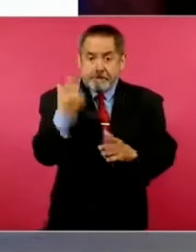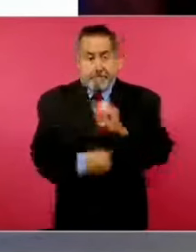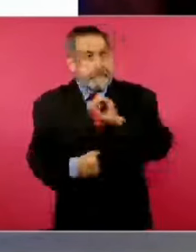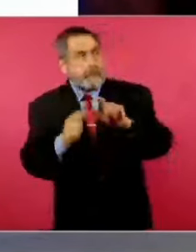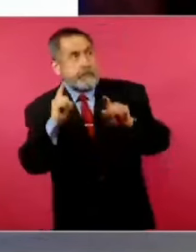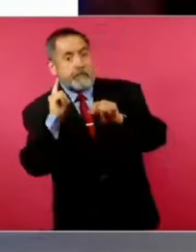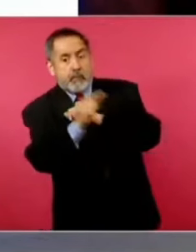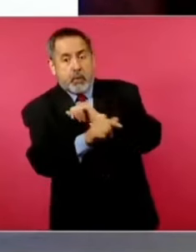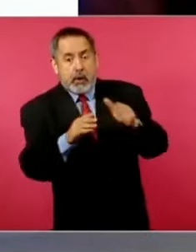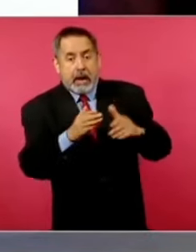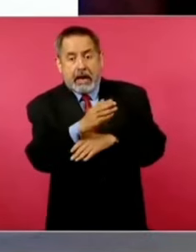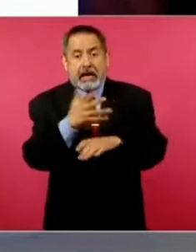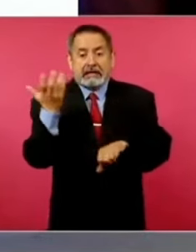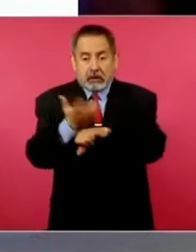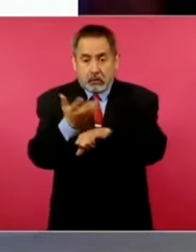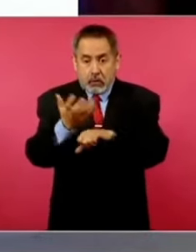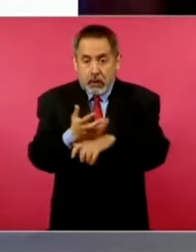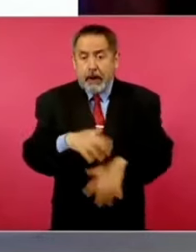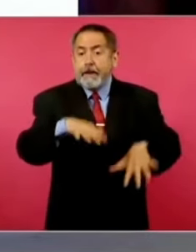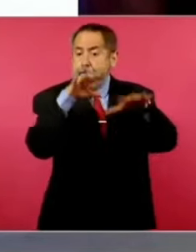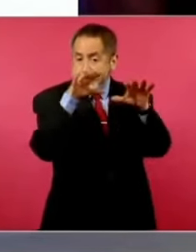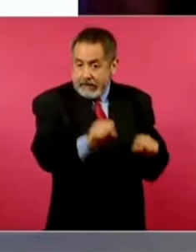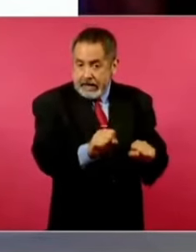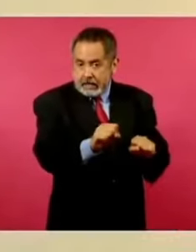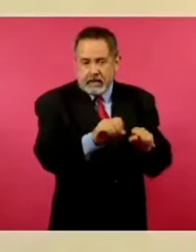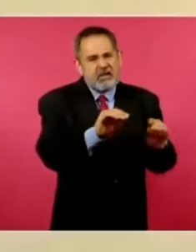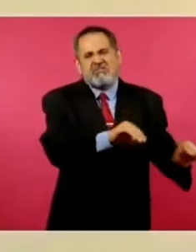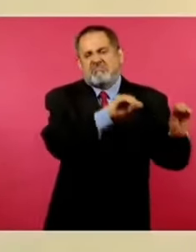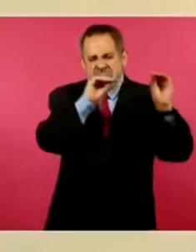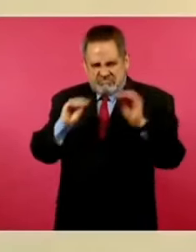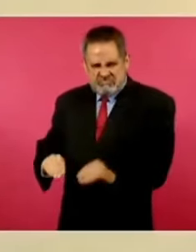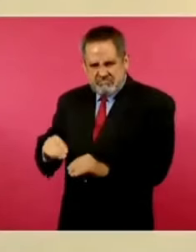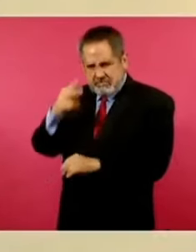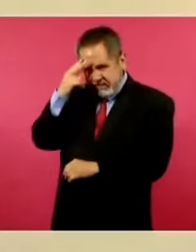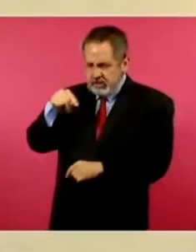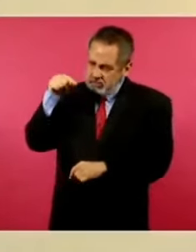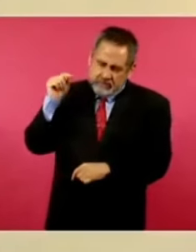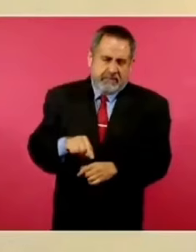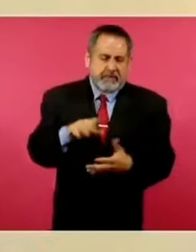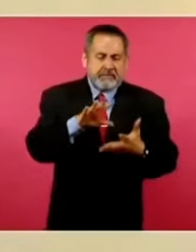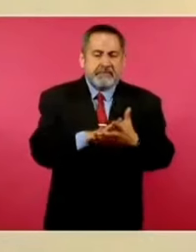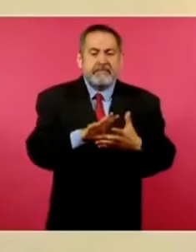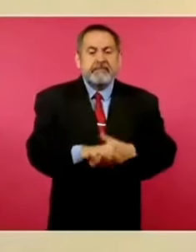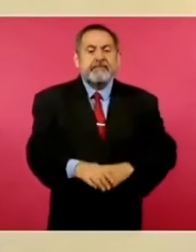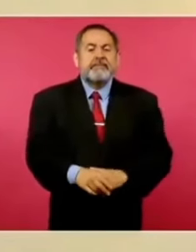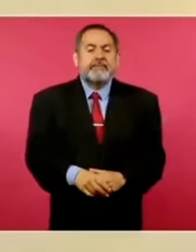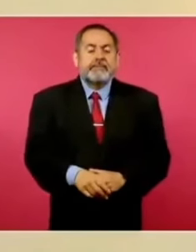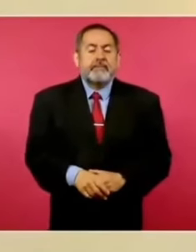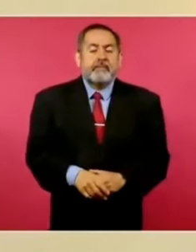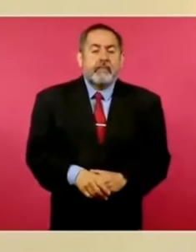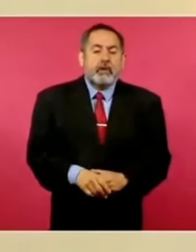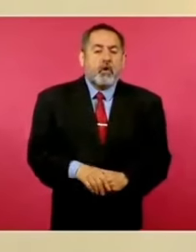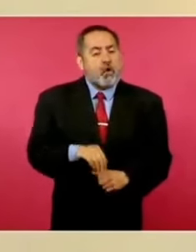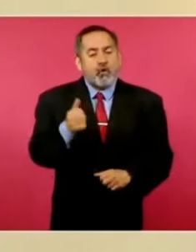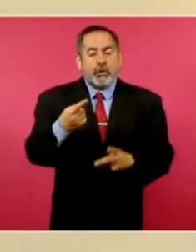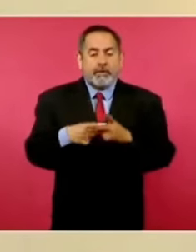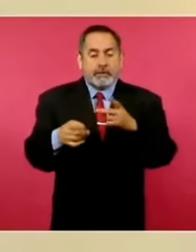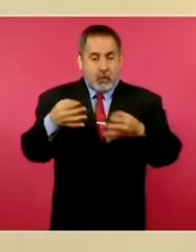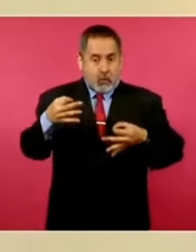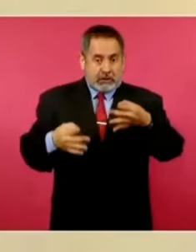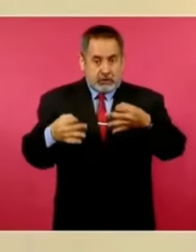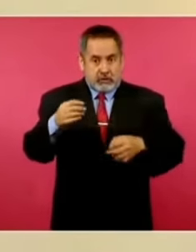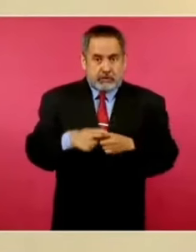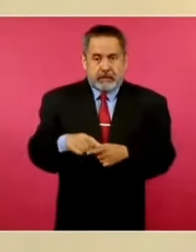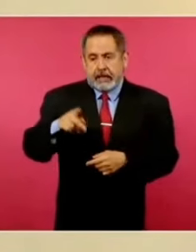Unidos de donde fue deportado posteriormente a México Adelante una vinculación a proceso tenemos a Karina